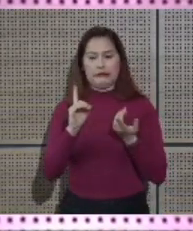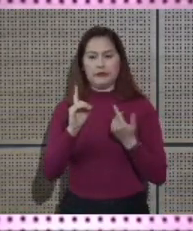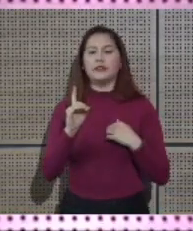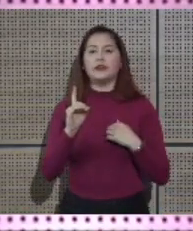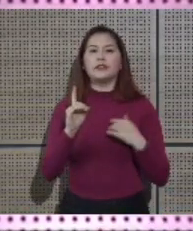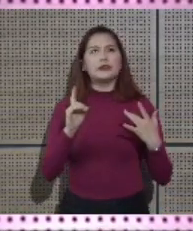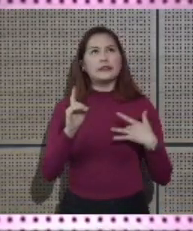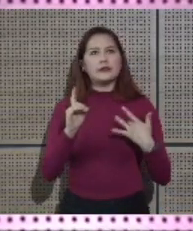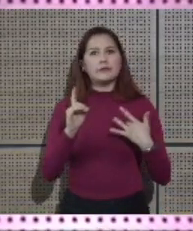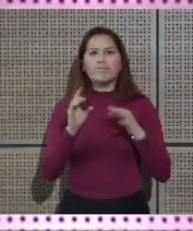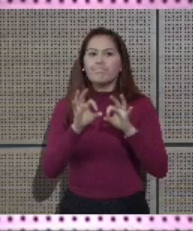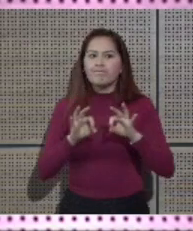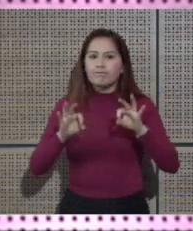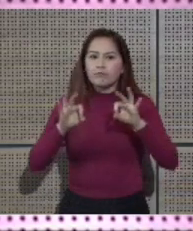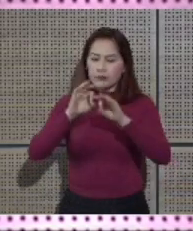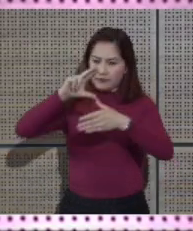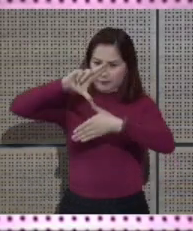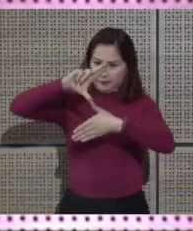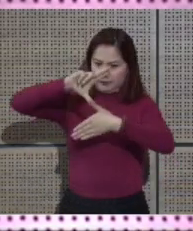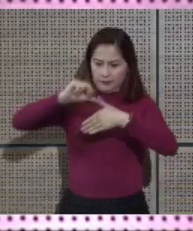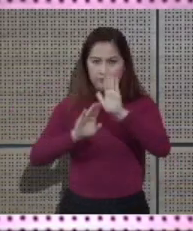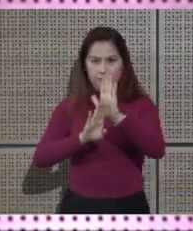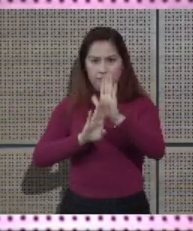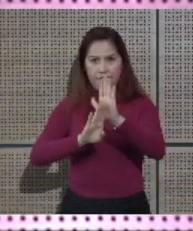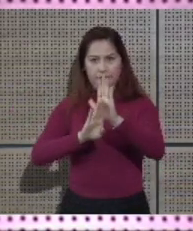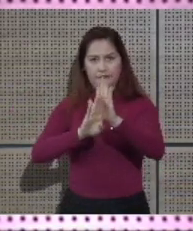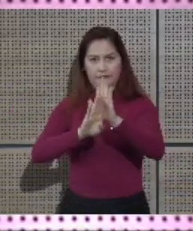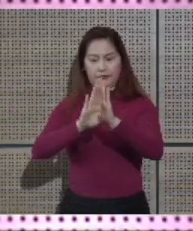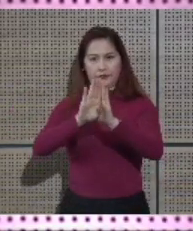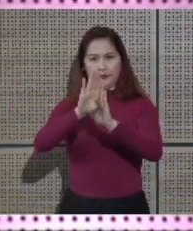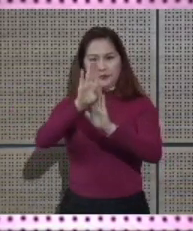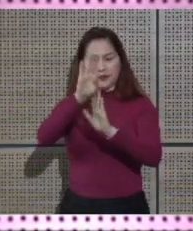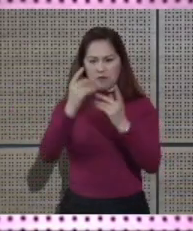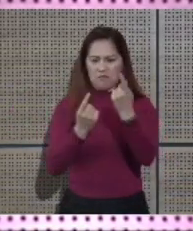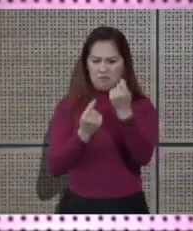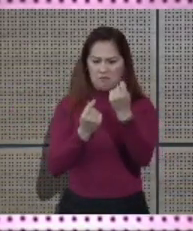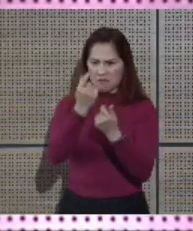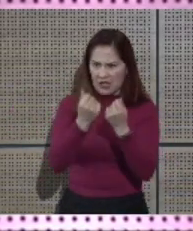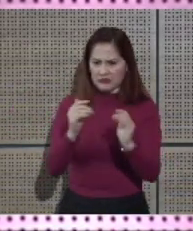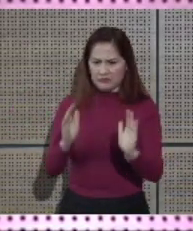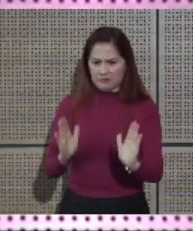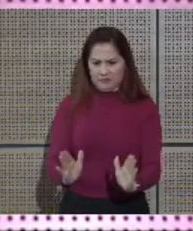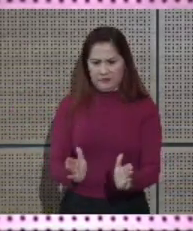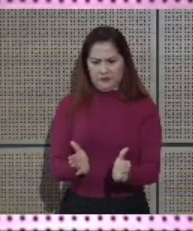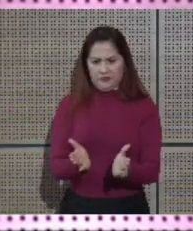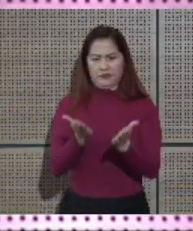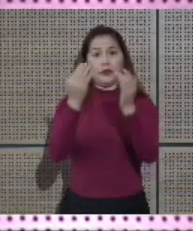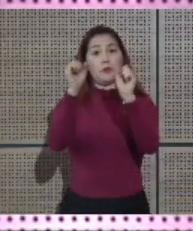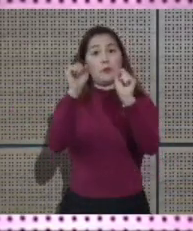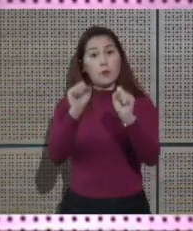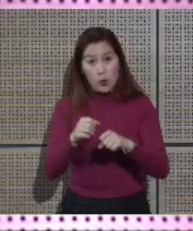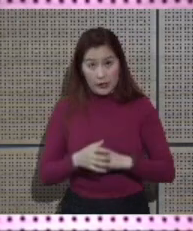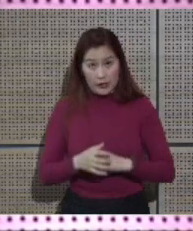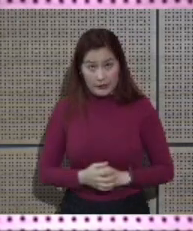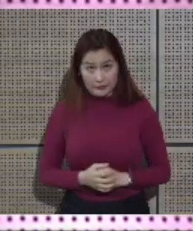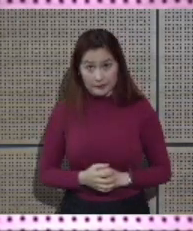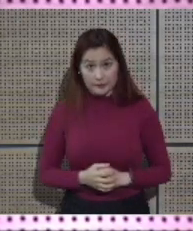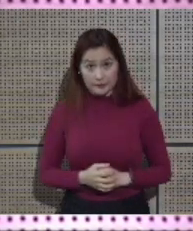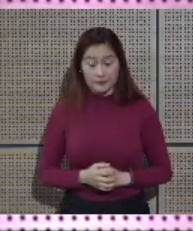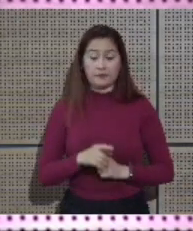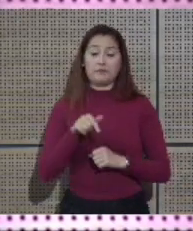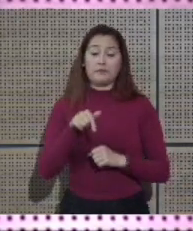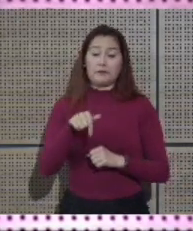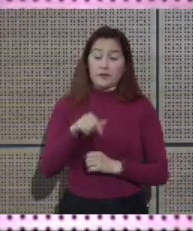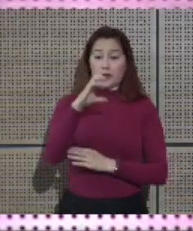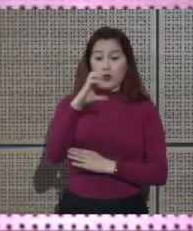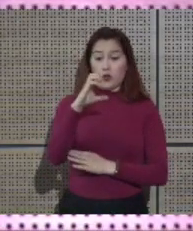de nuestra región, una gran oportunidad de crecimiento económico, y cómo las contralorías pueden contribuir a